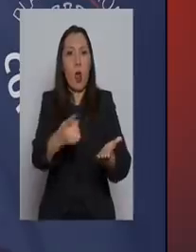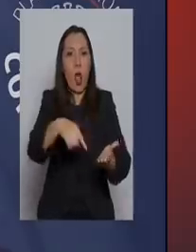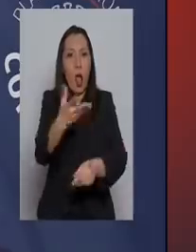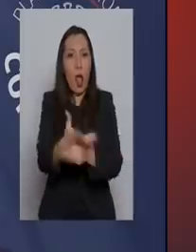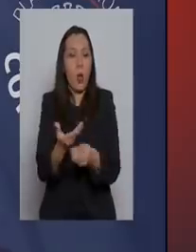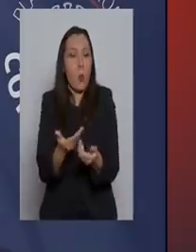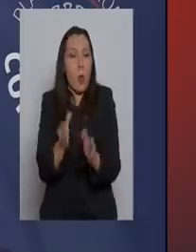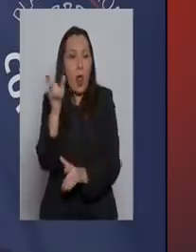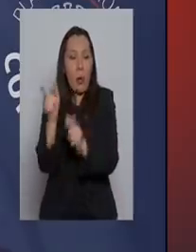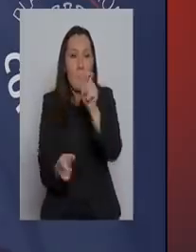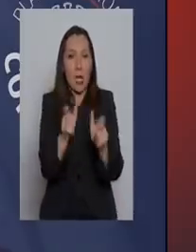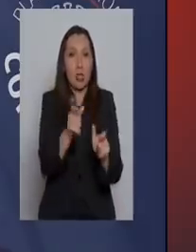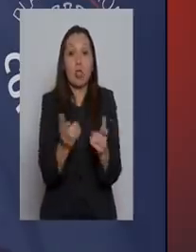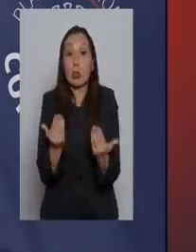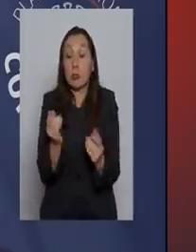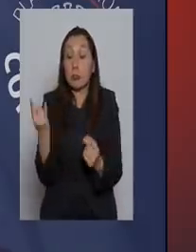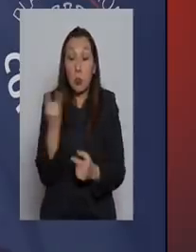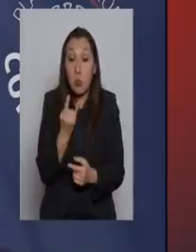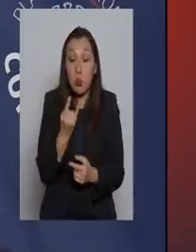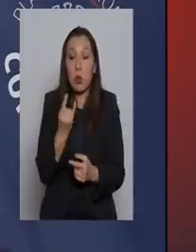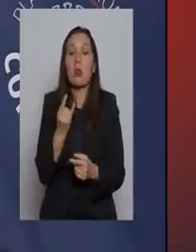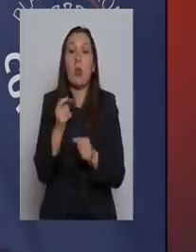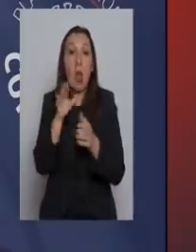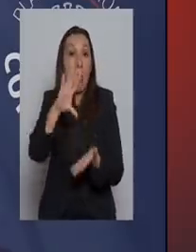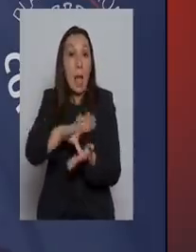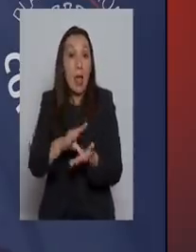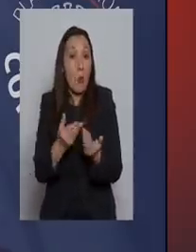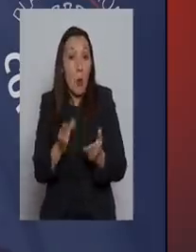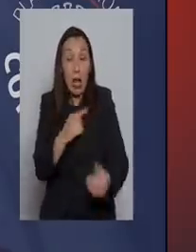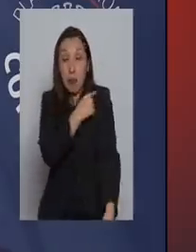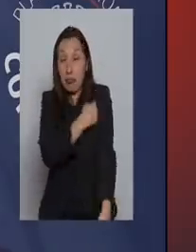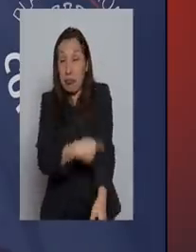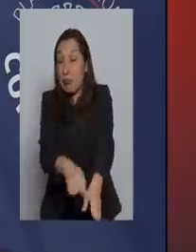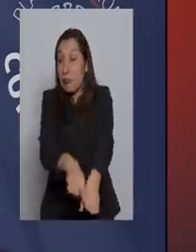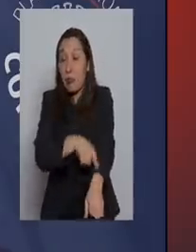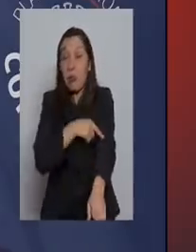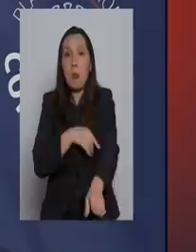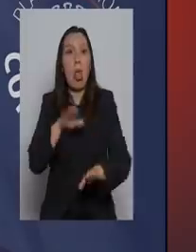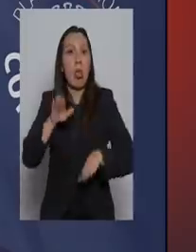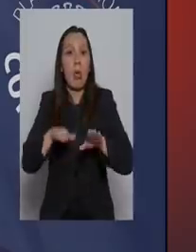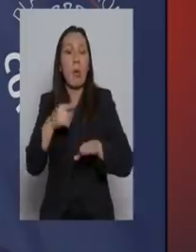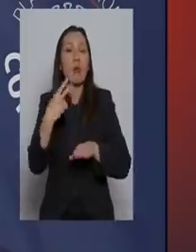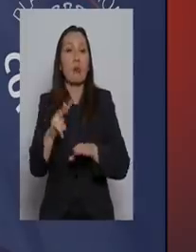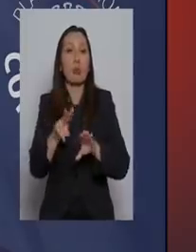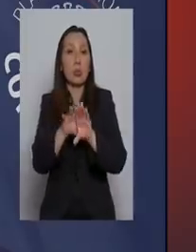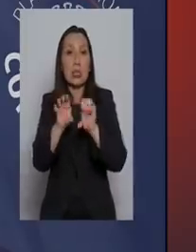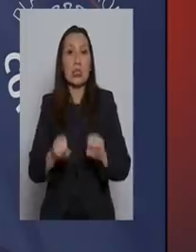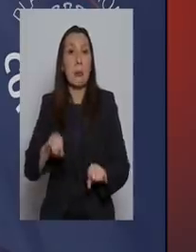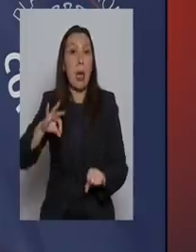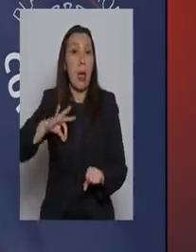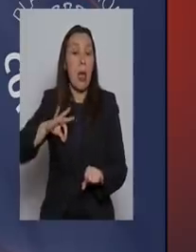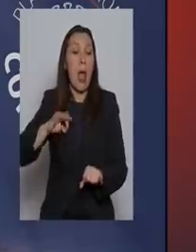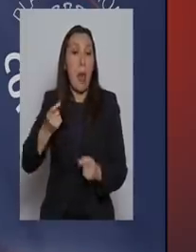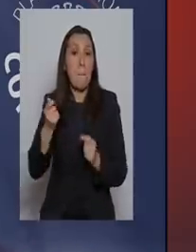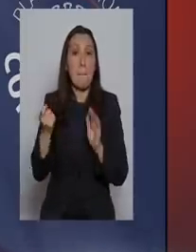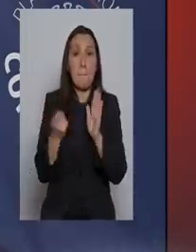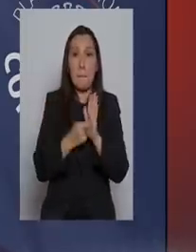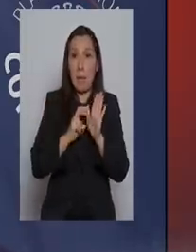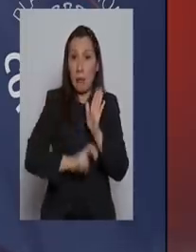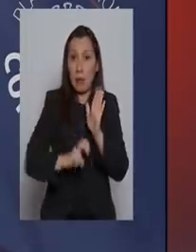de cualquier persona que lo necesite en el país, sea cual sea su sistema previsional